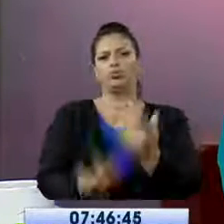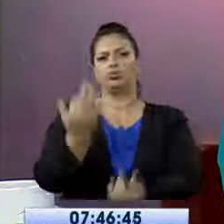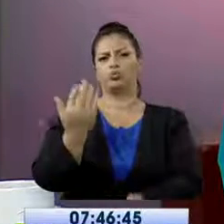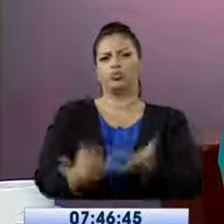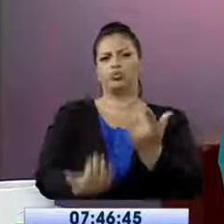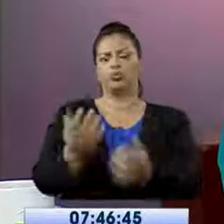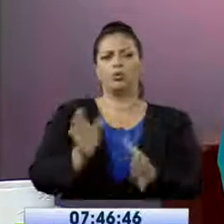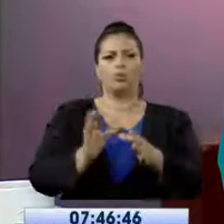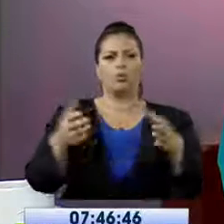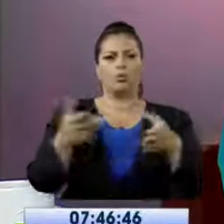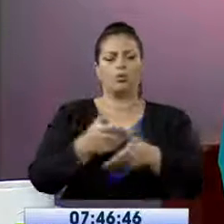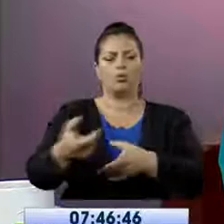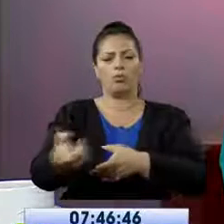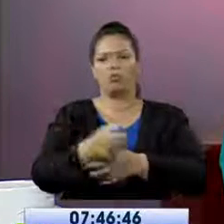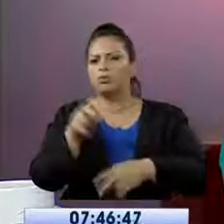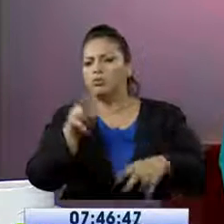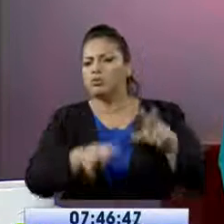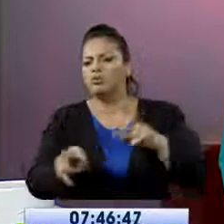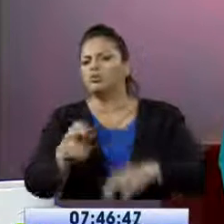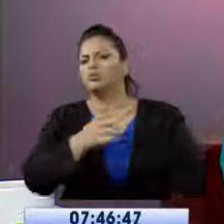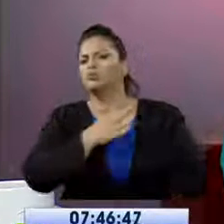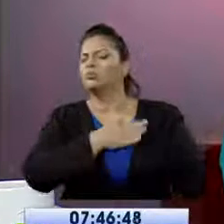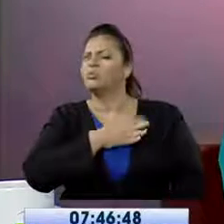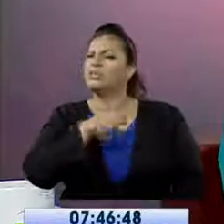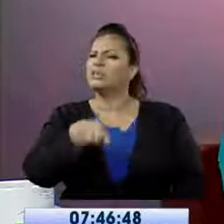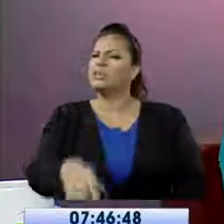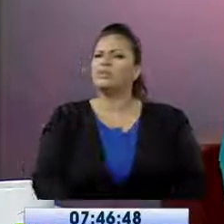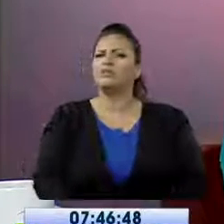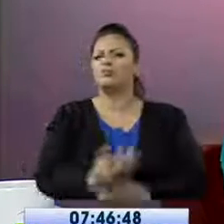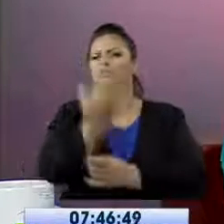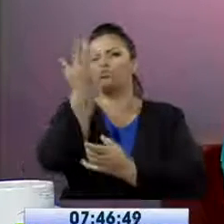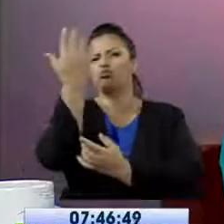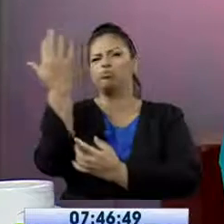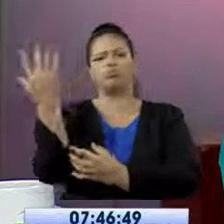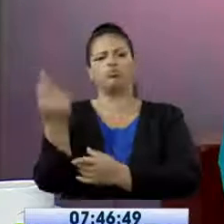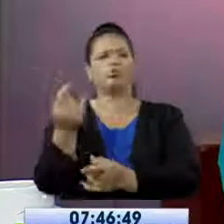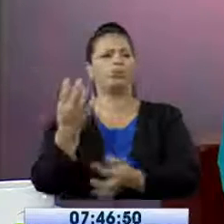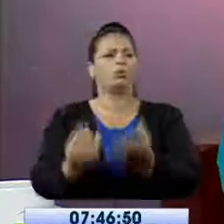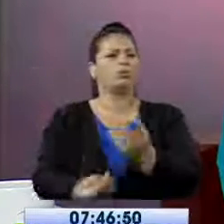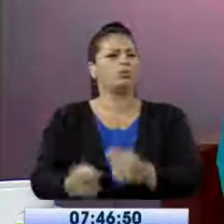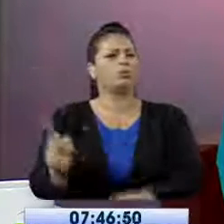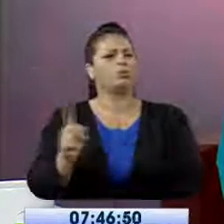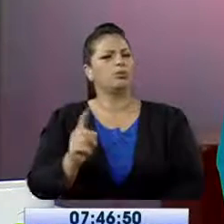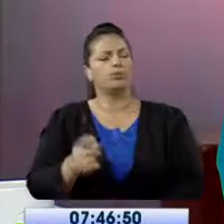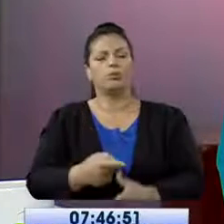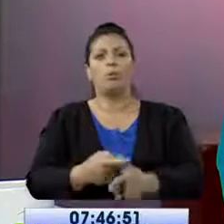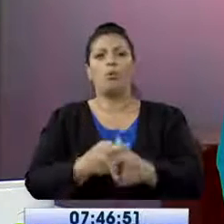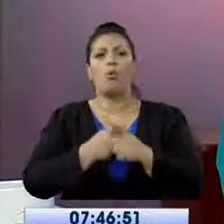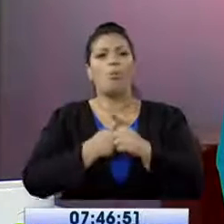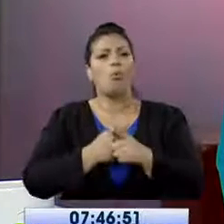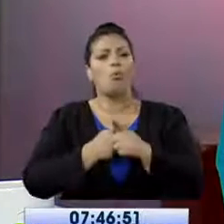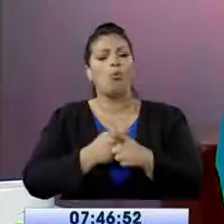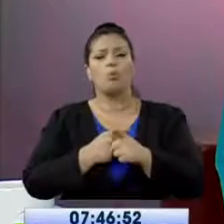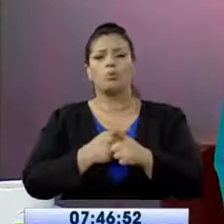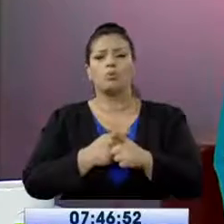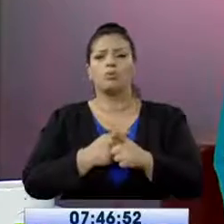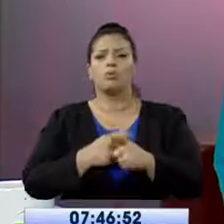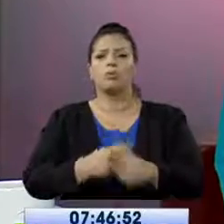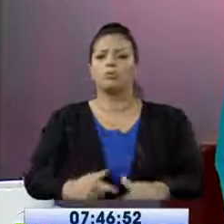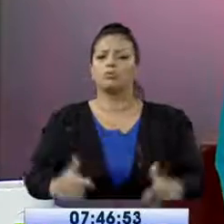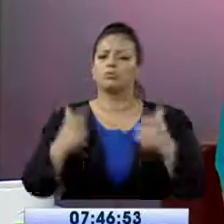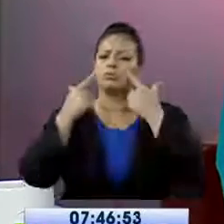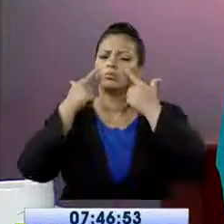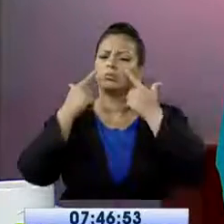al ecosistema que producen este tipo de flagelos en la urbe y piden de manera urgente el incremento de la vigilancia de manera